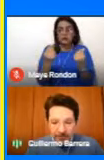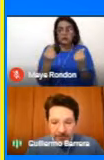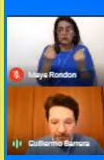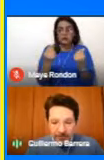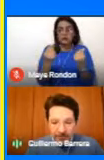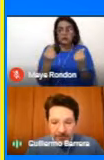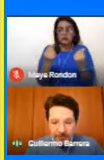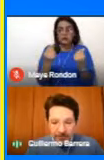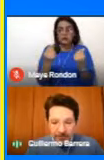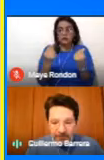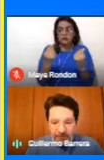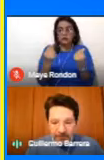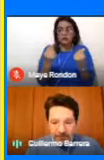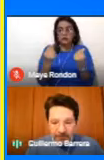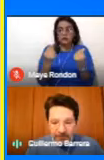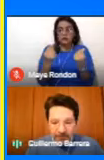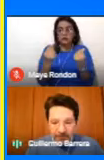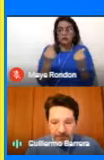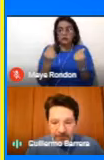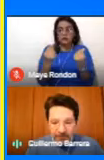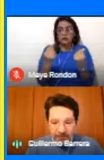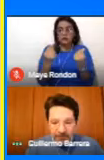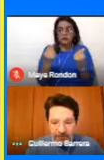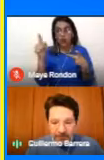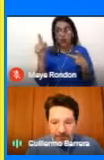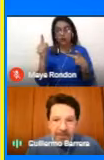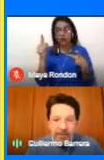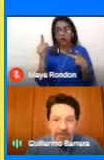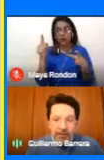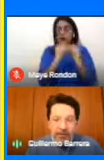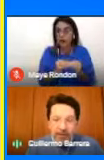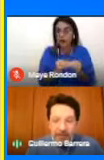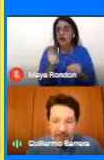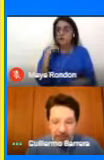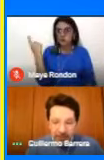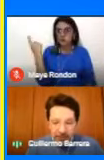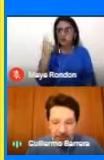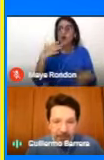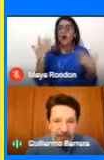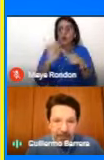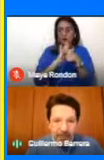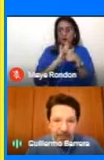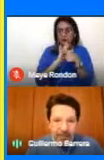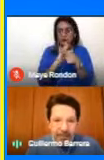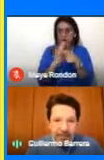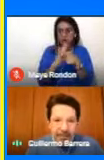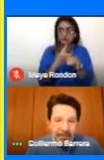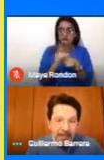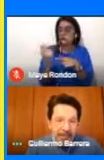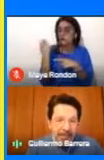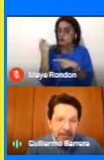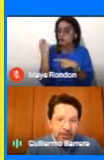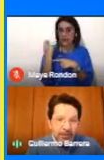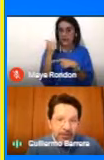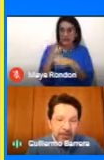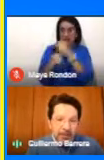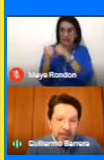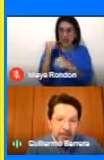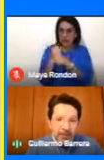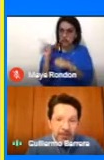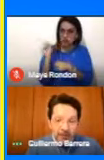El otro aspecto que empieza, la otra tendencia que también se desarrolla en las últimas décadas es el